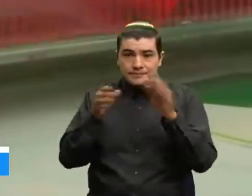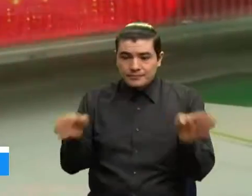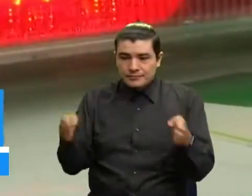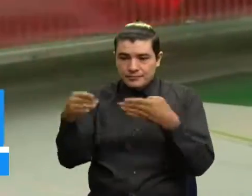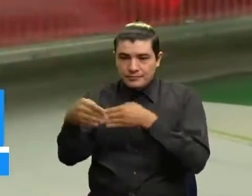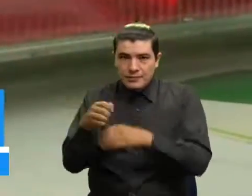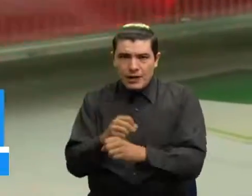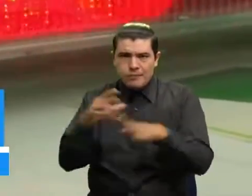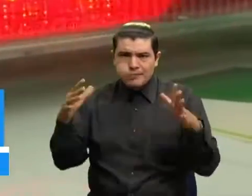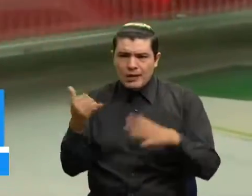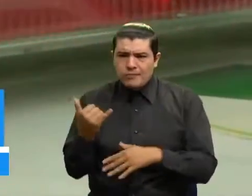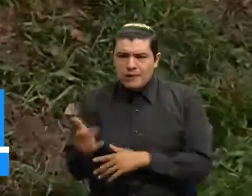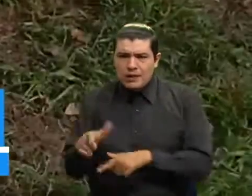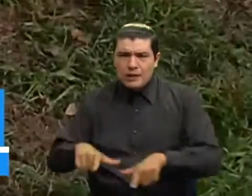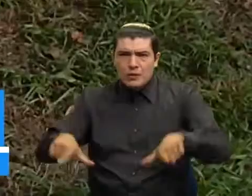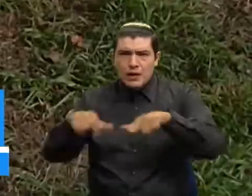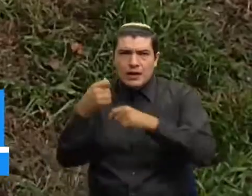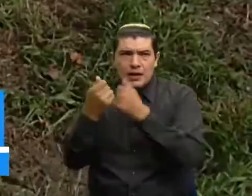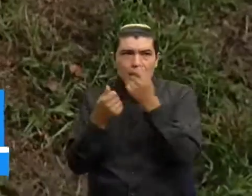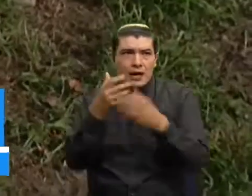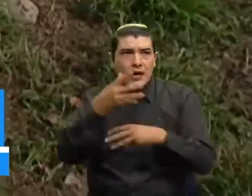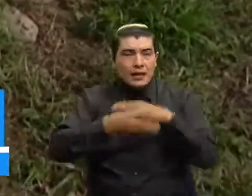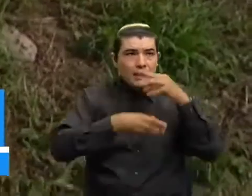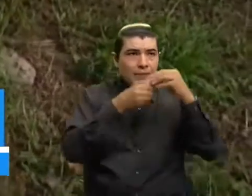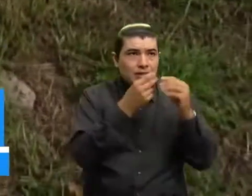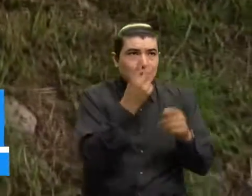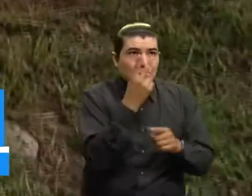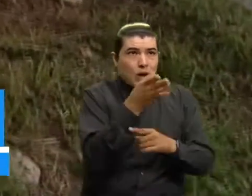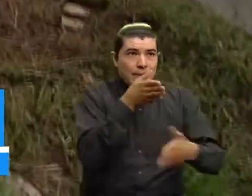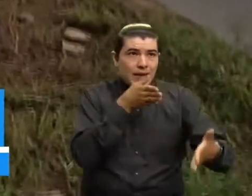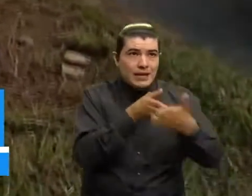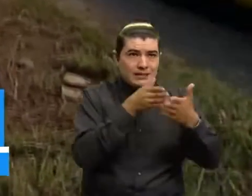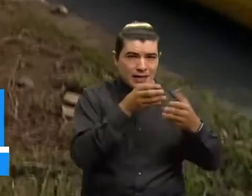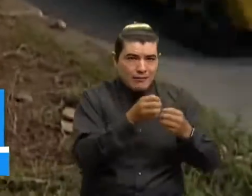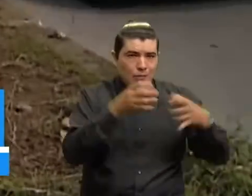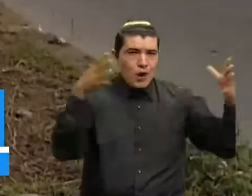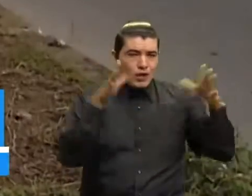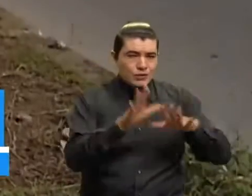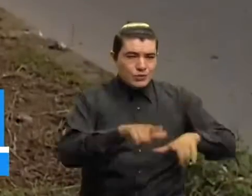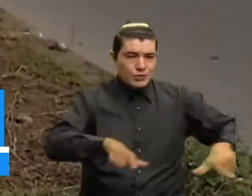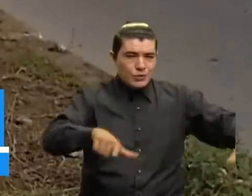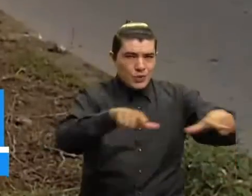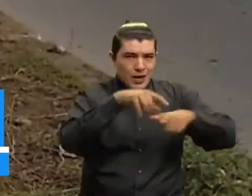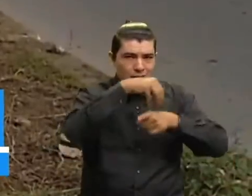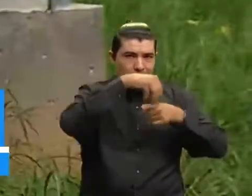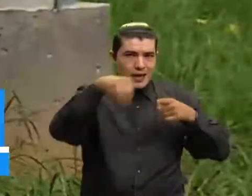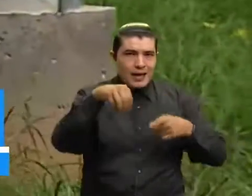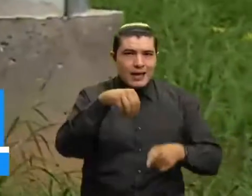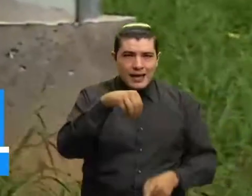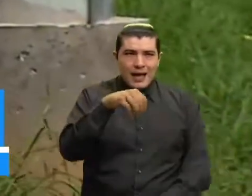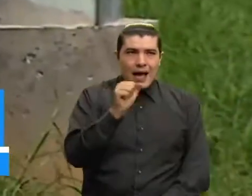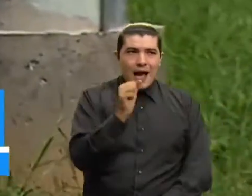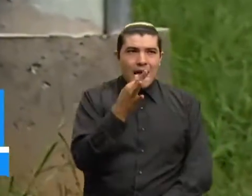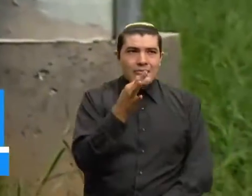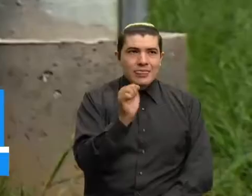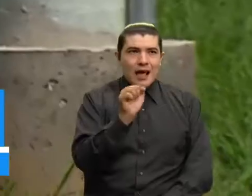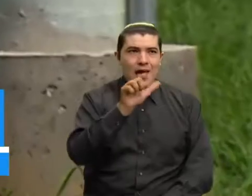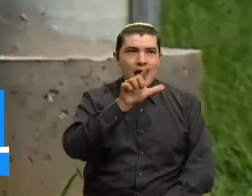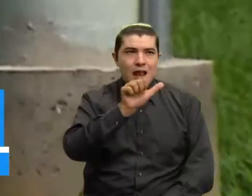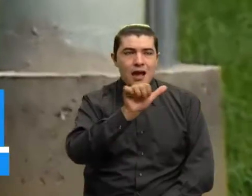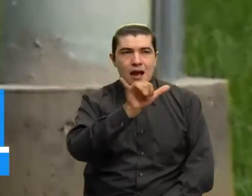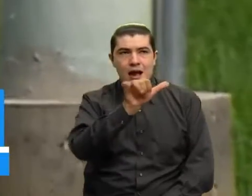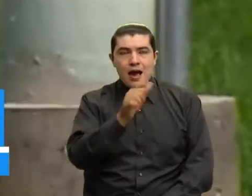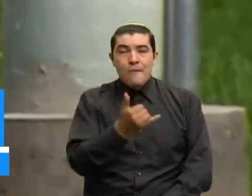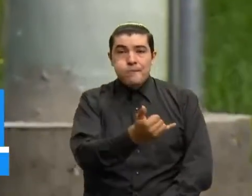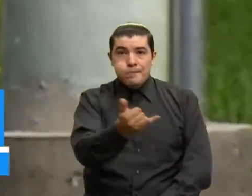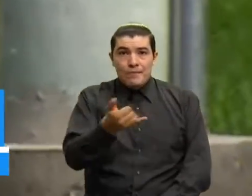de un establecimiento comercial y las dos amenazas de bomba contra la infraestructura del intercambiador de Atalaya, son hechos que sin duda han